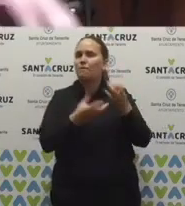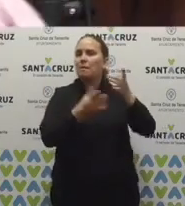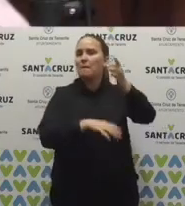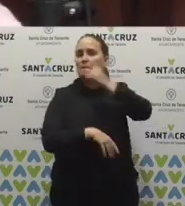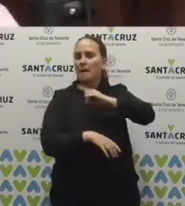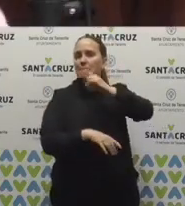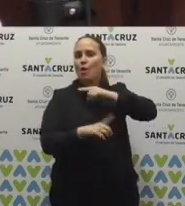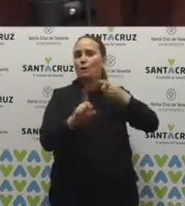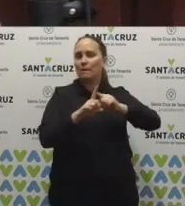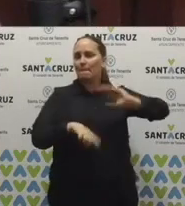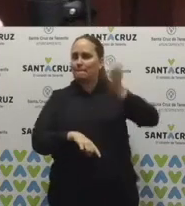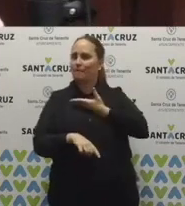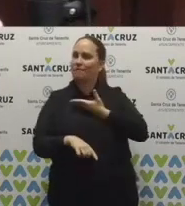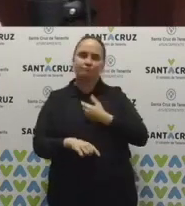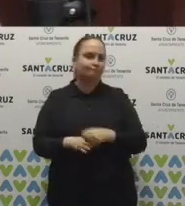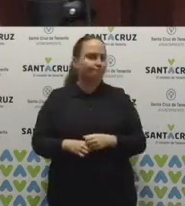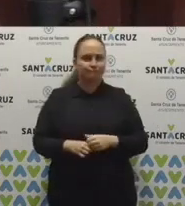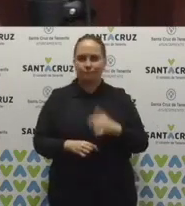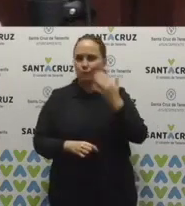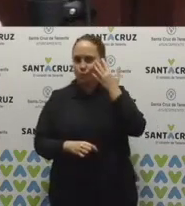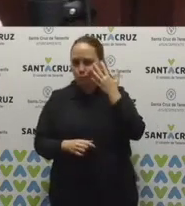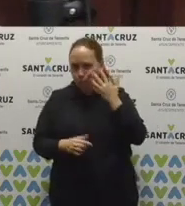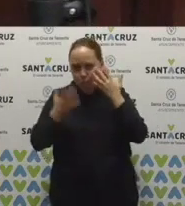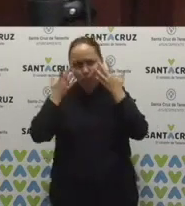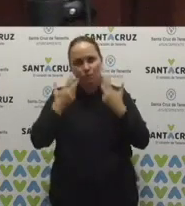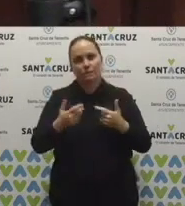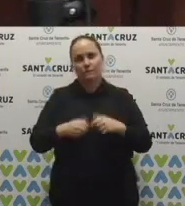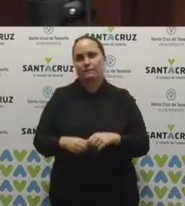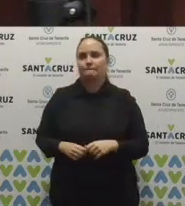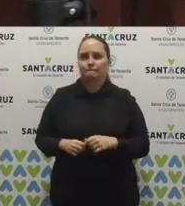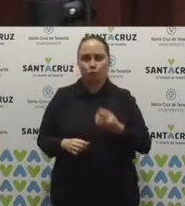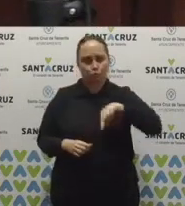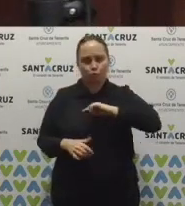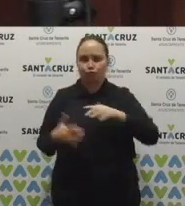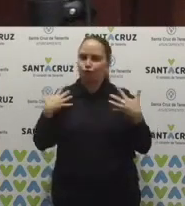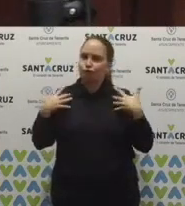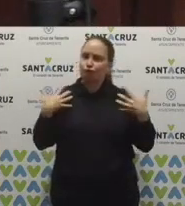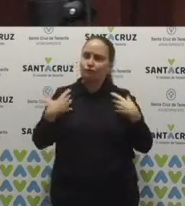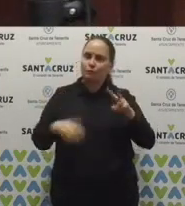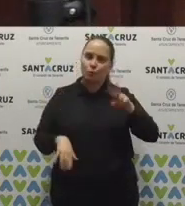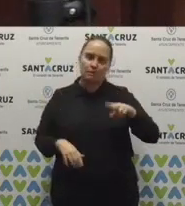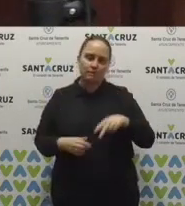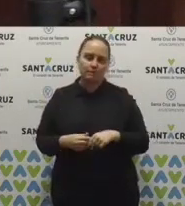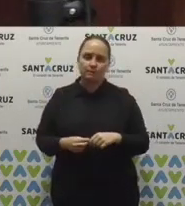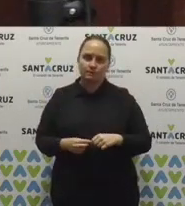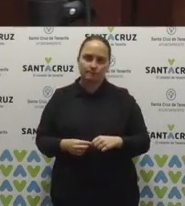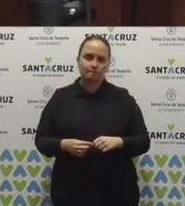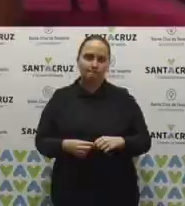que hemos tenido qué que sufrir en estos dos últimos meses